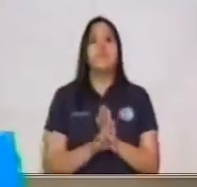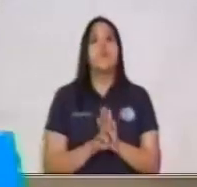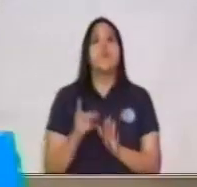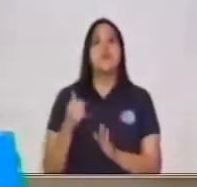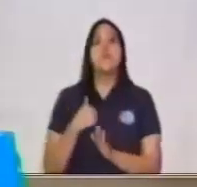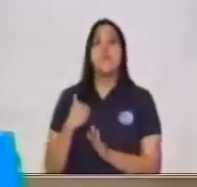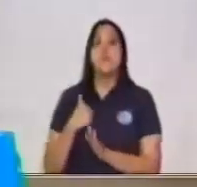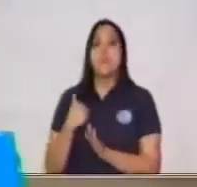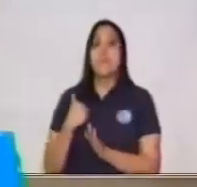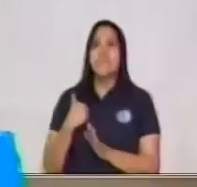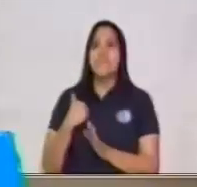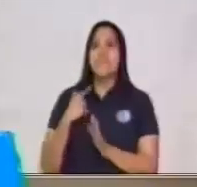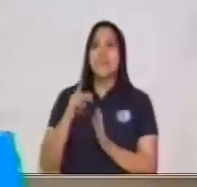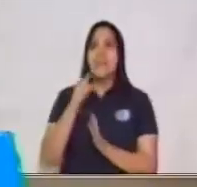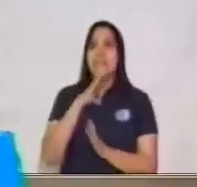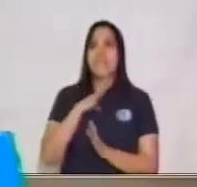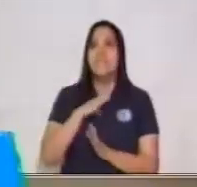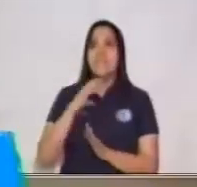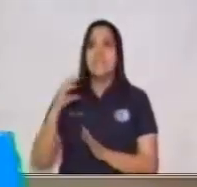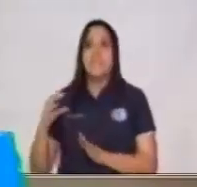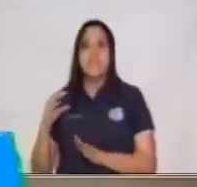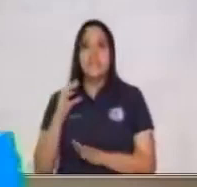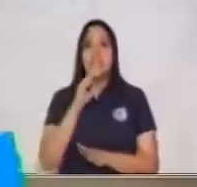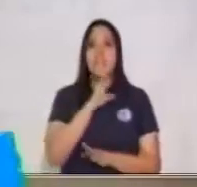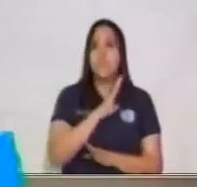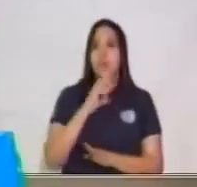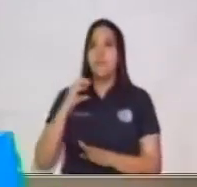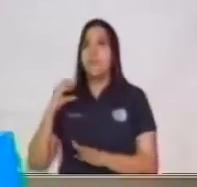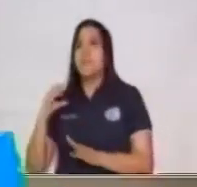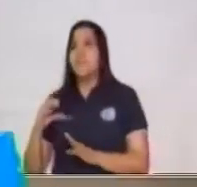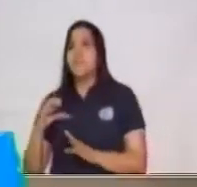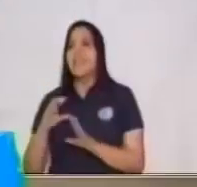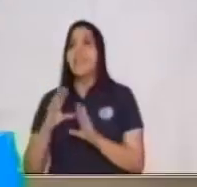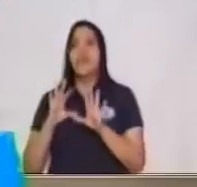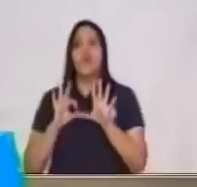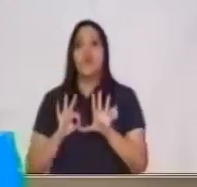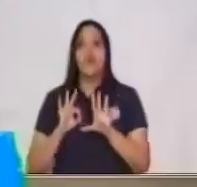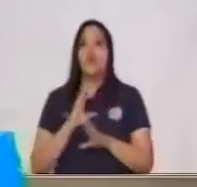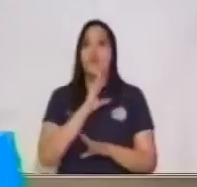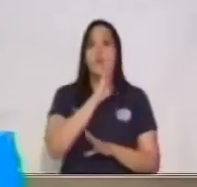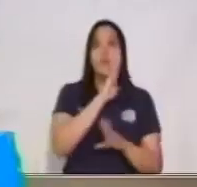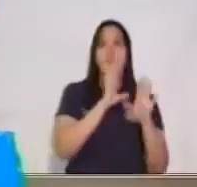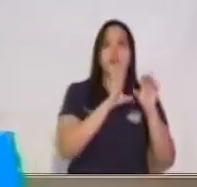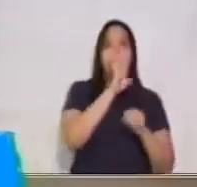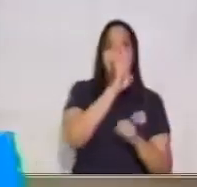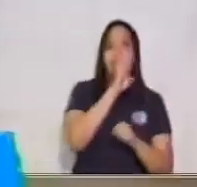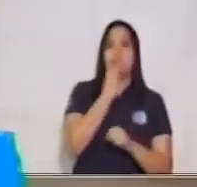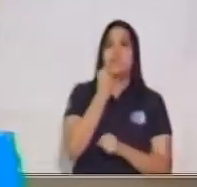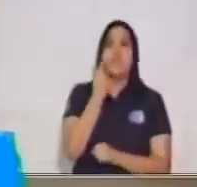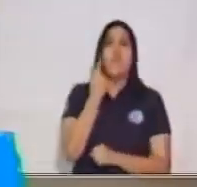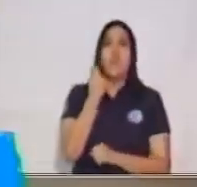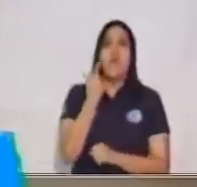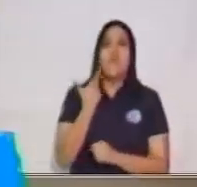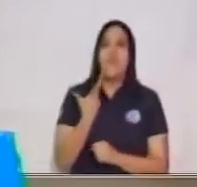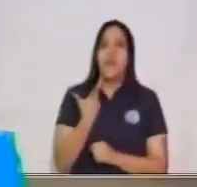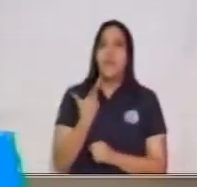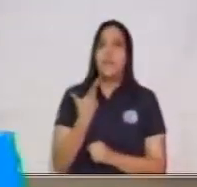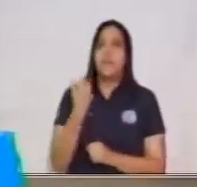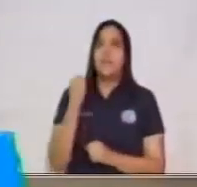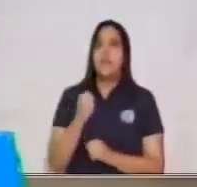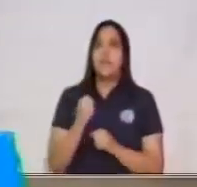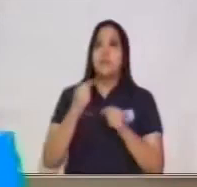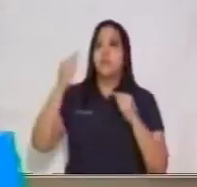centímetros y B 14 centímetros. ¿Y cuál falta? Observemos. Vértice B, lado